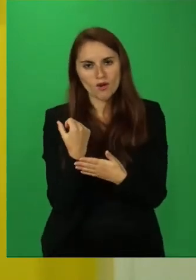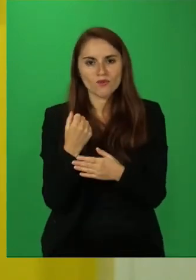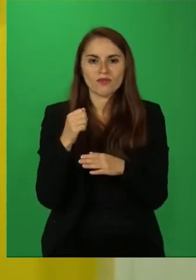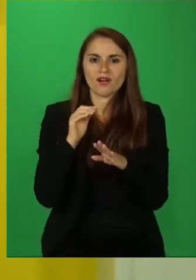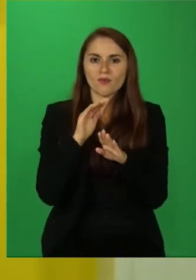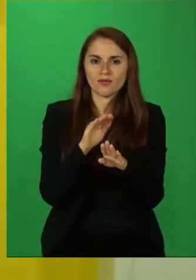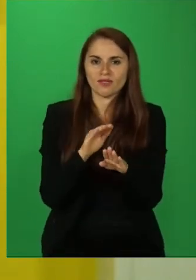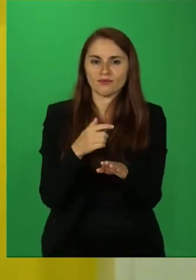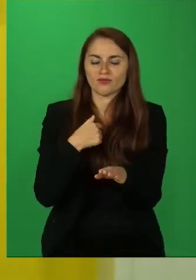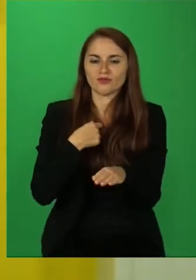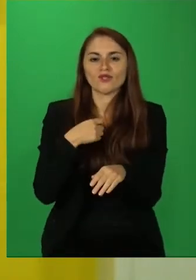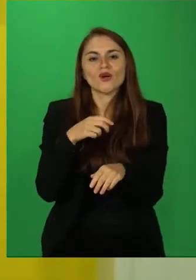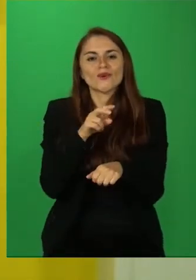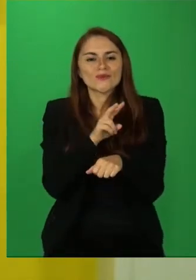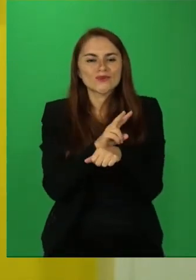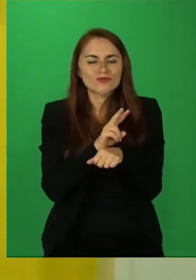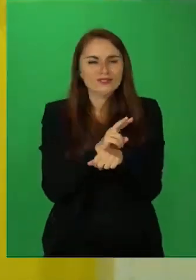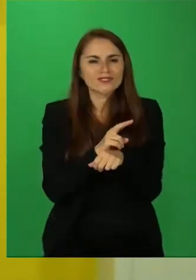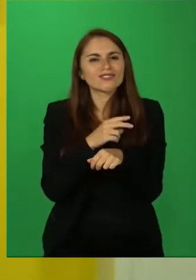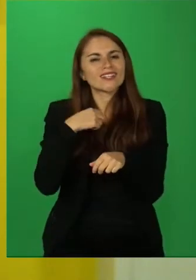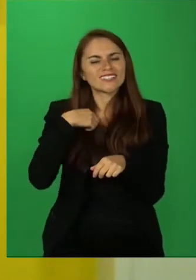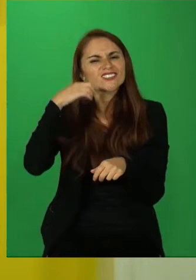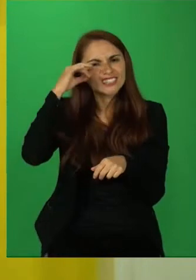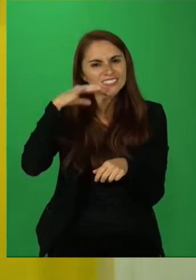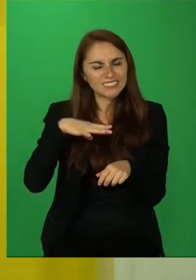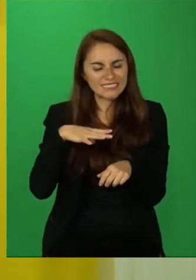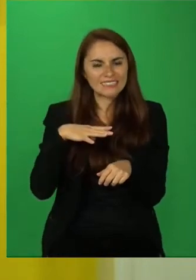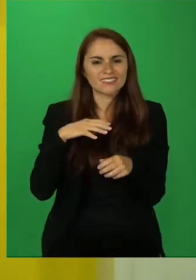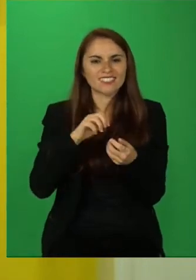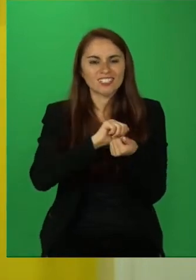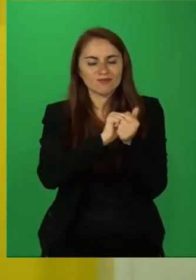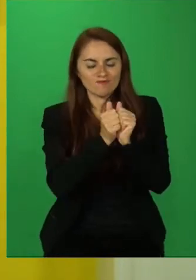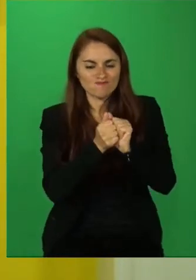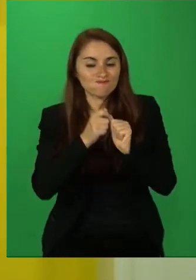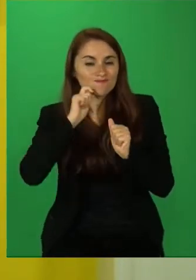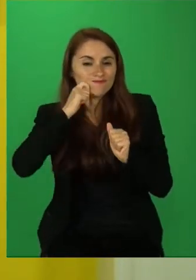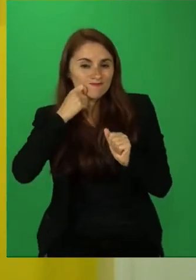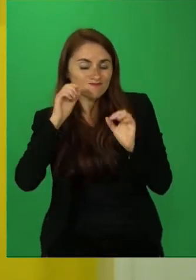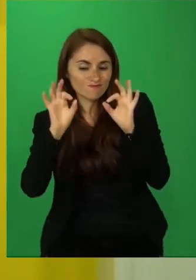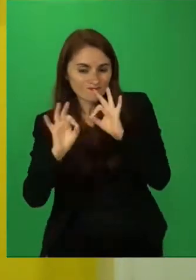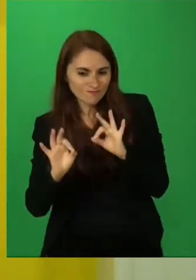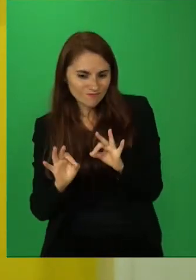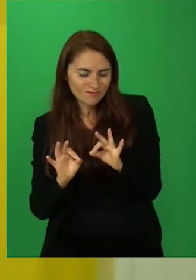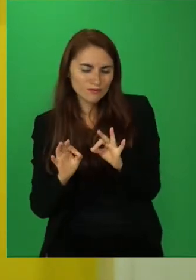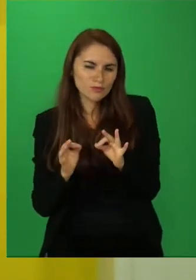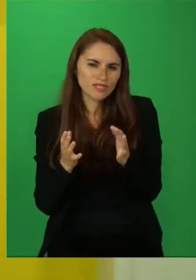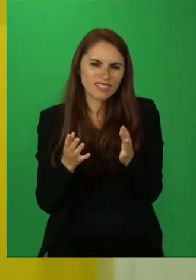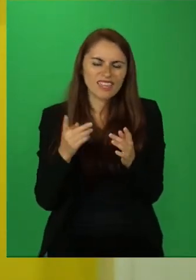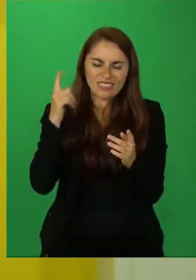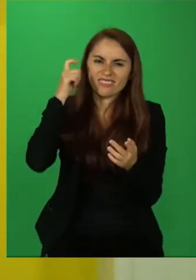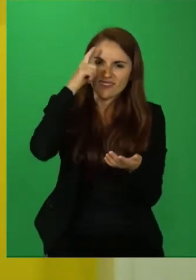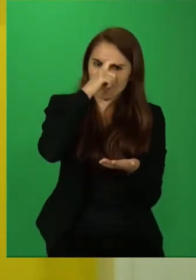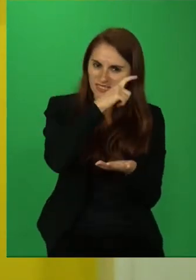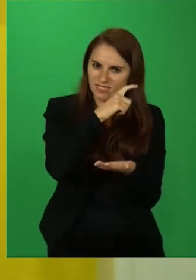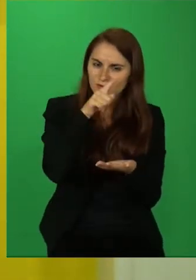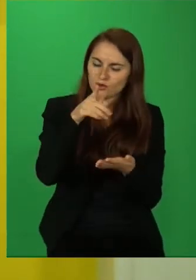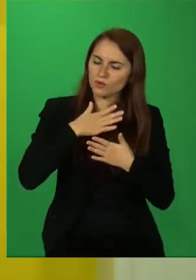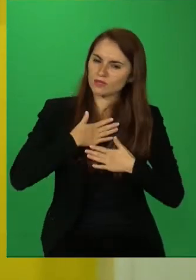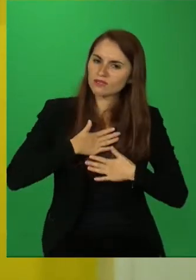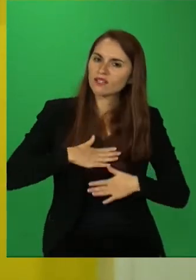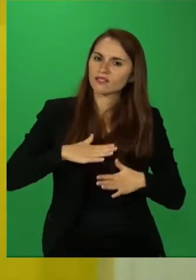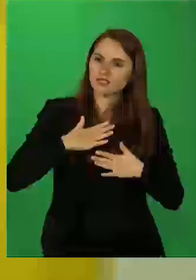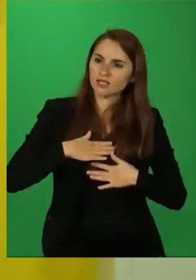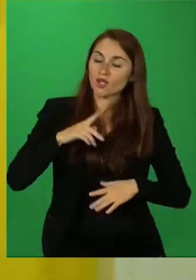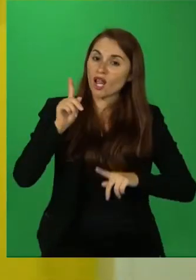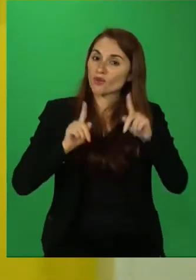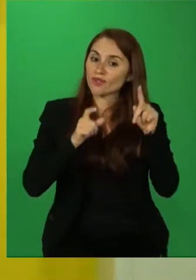como profesora, el interpretar es una tarea profundamente compleja. Es más, no te agobies. Hay